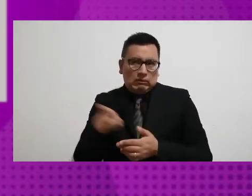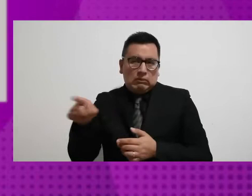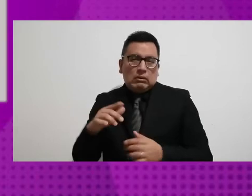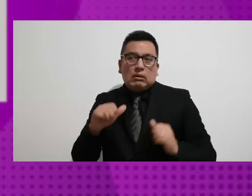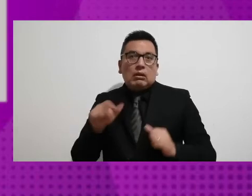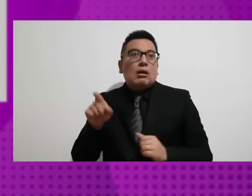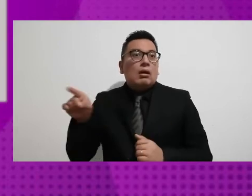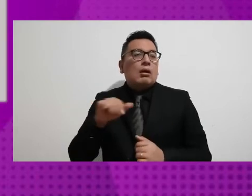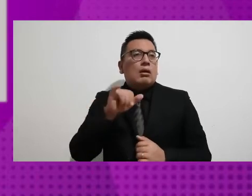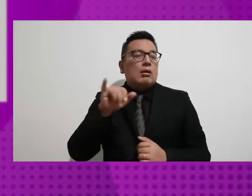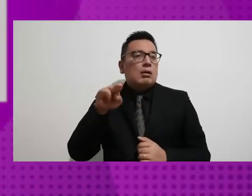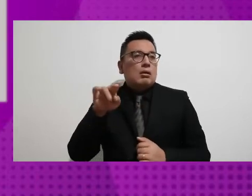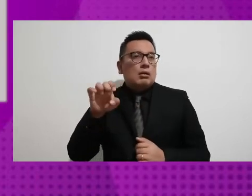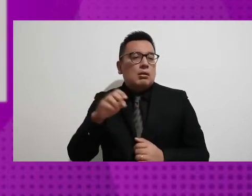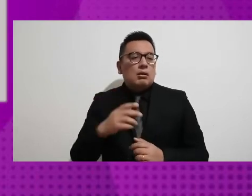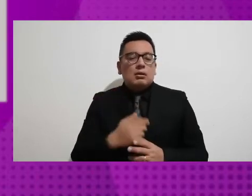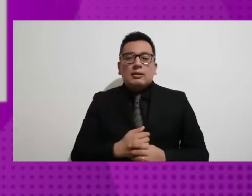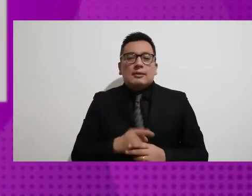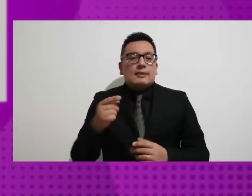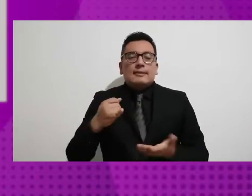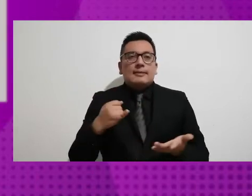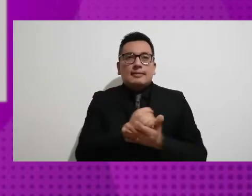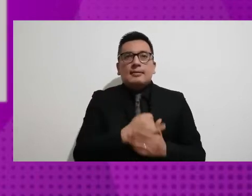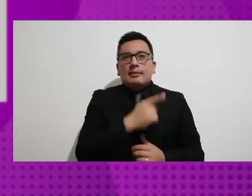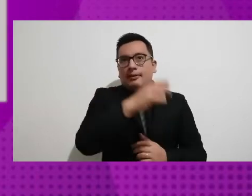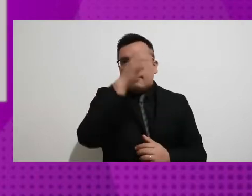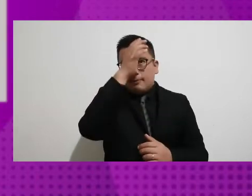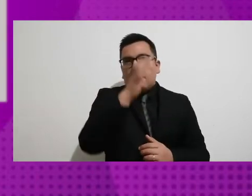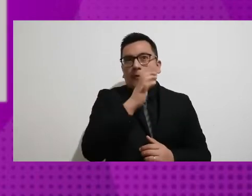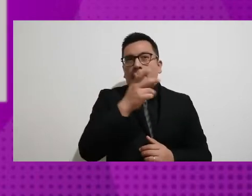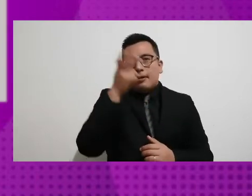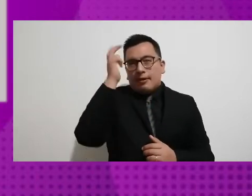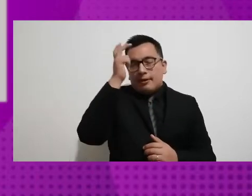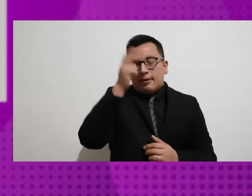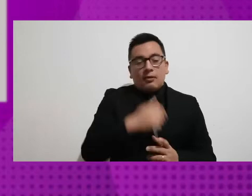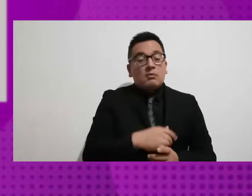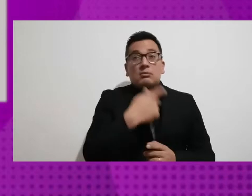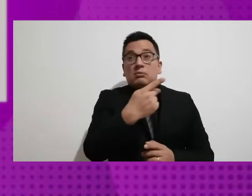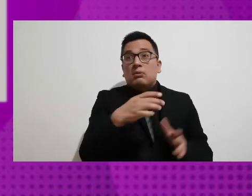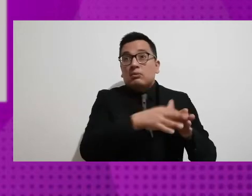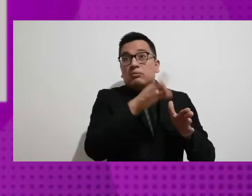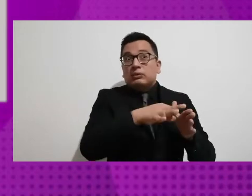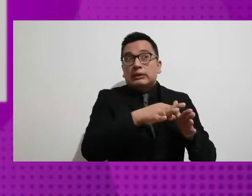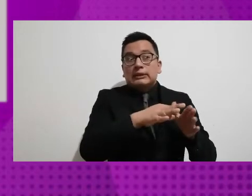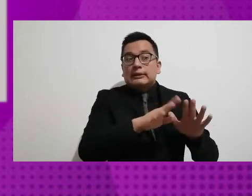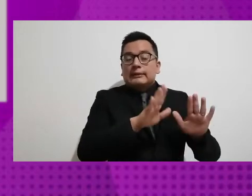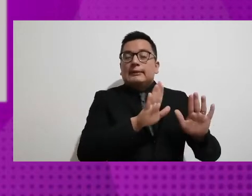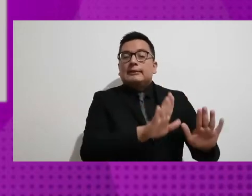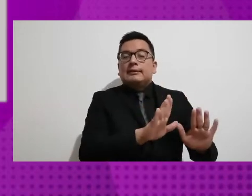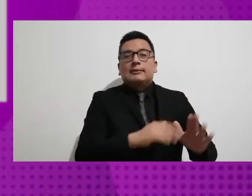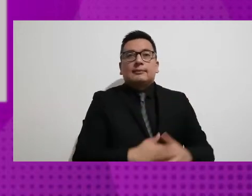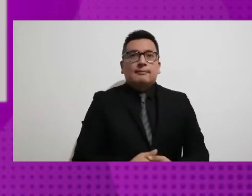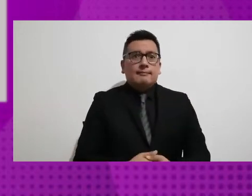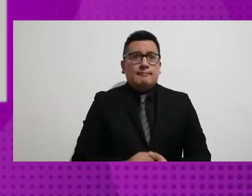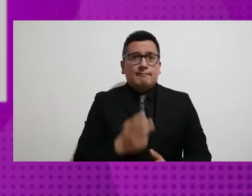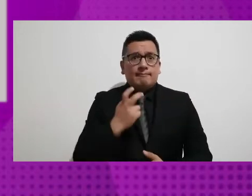Constitución, pues decide suspender los procesos electorales en Coahuila e Hidalgo. Entonces, la realidad es que los ojos del